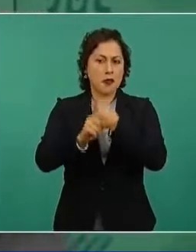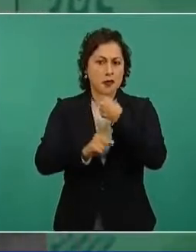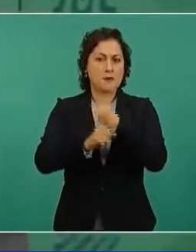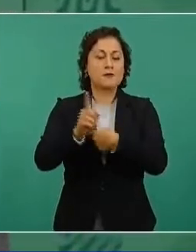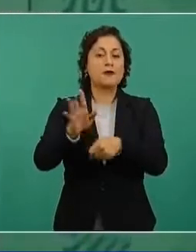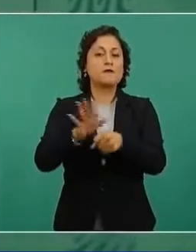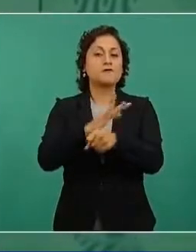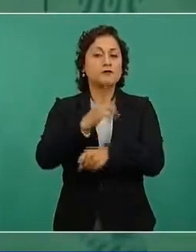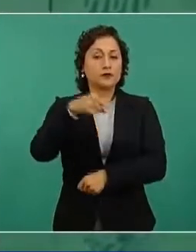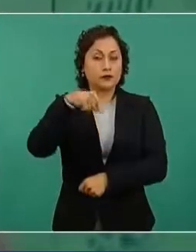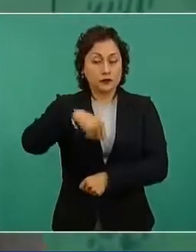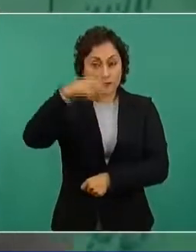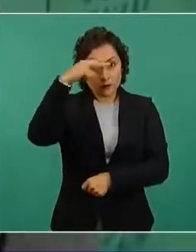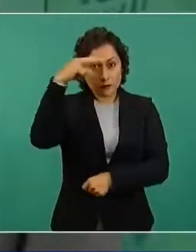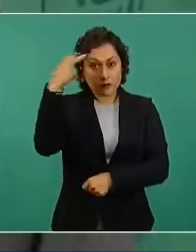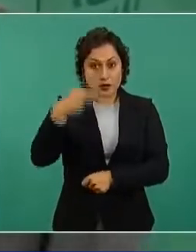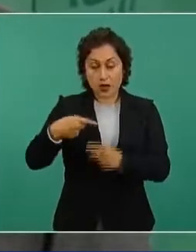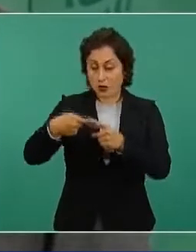fuese